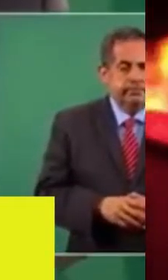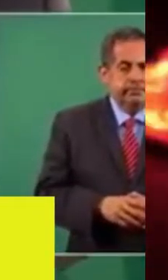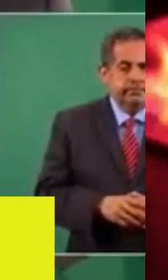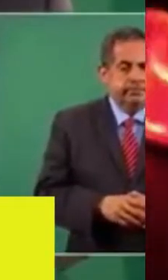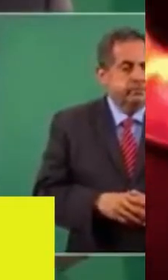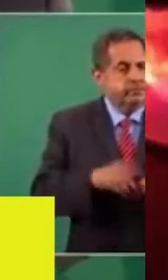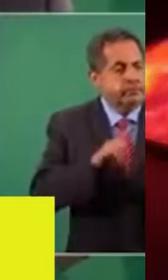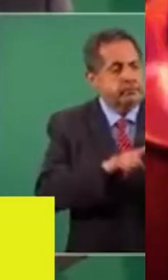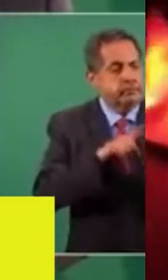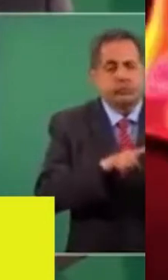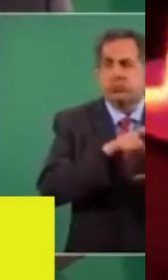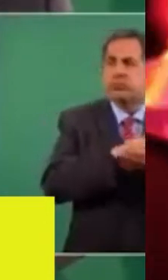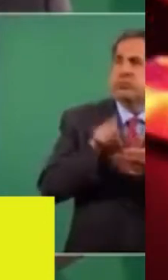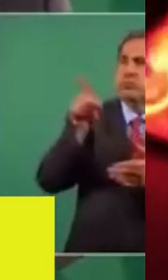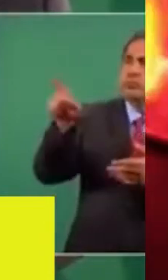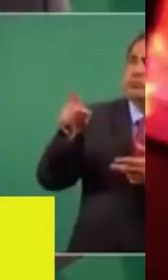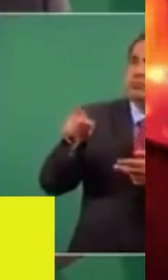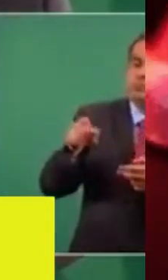farmacéutica,